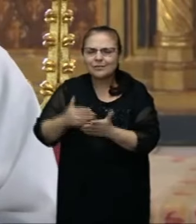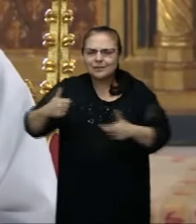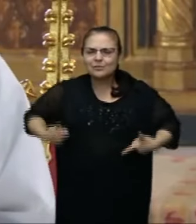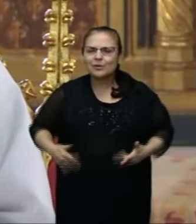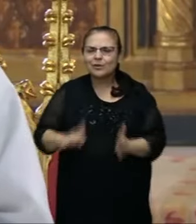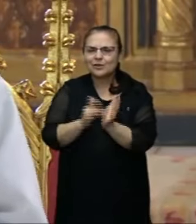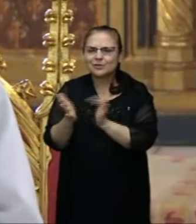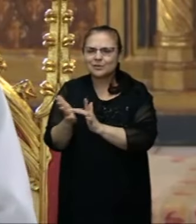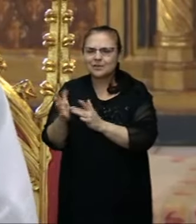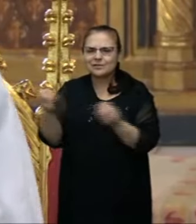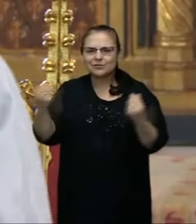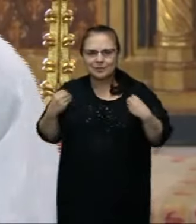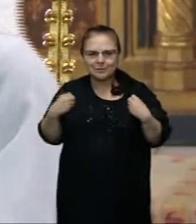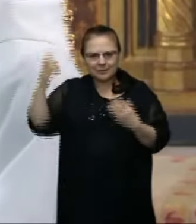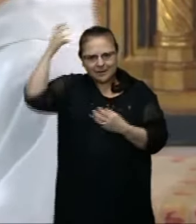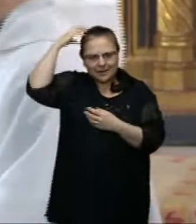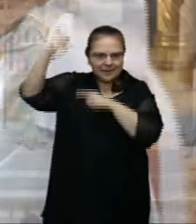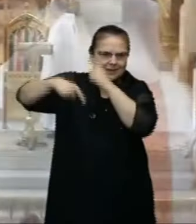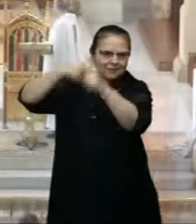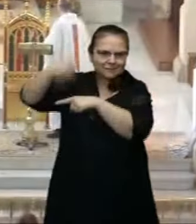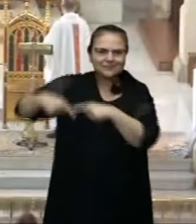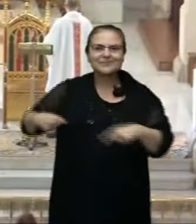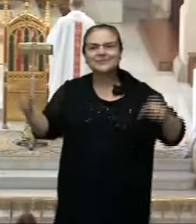los siglos de los siglos.